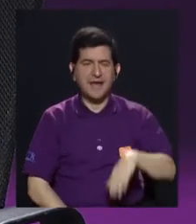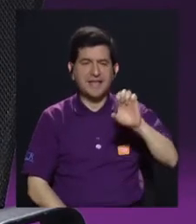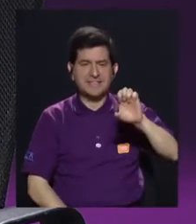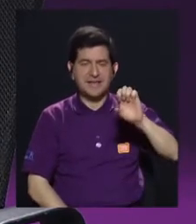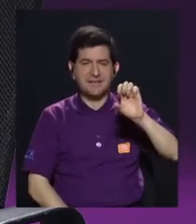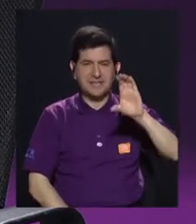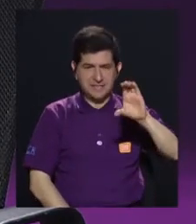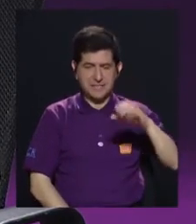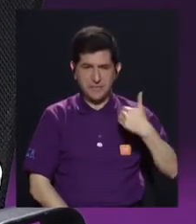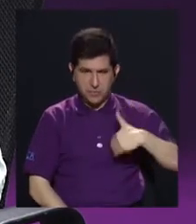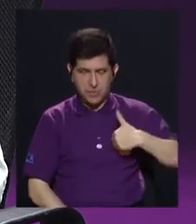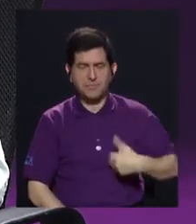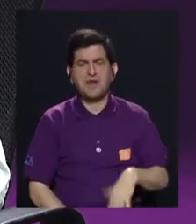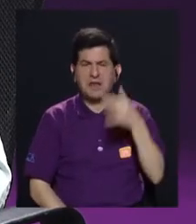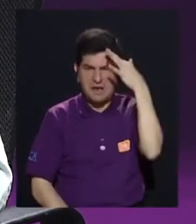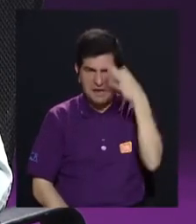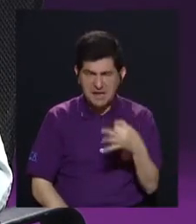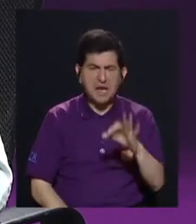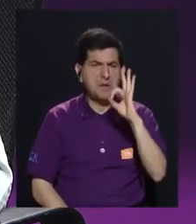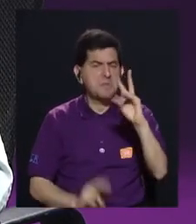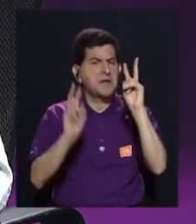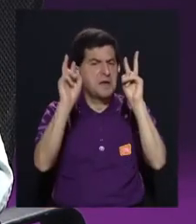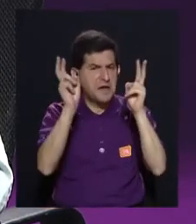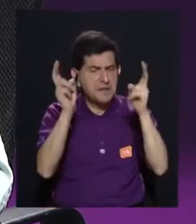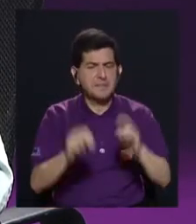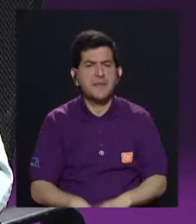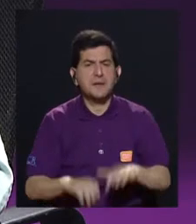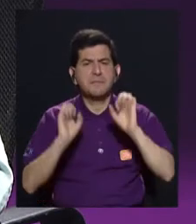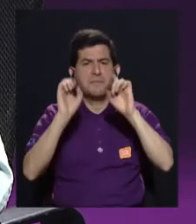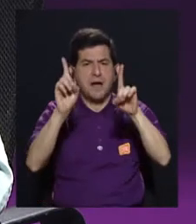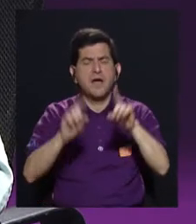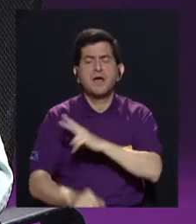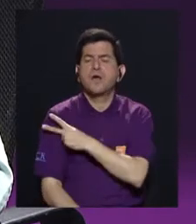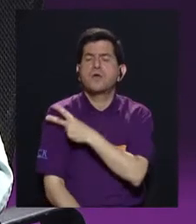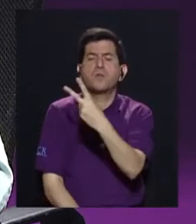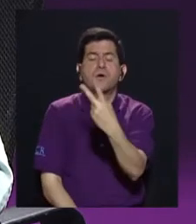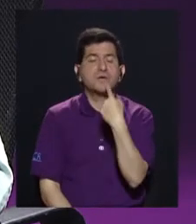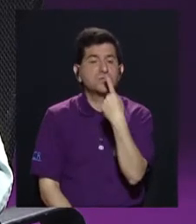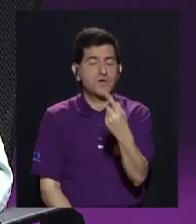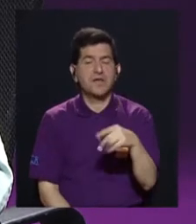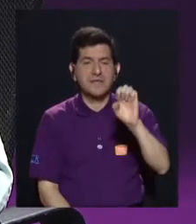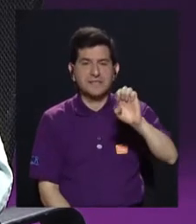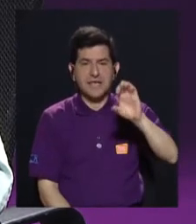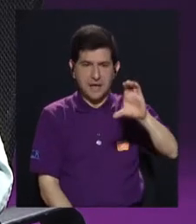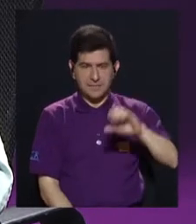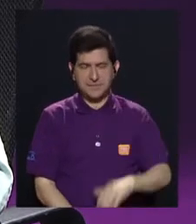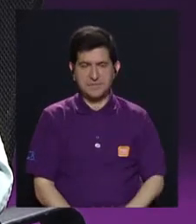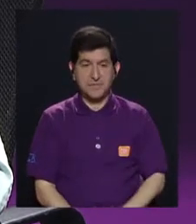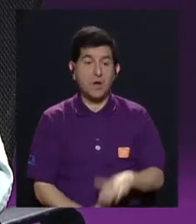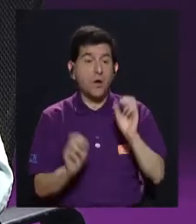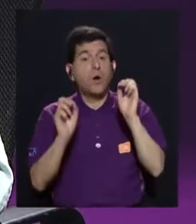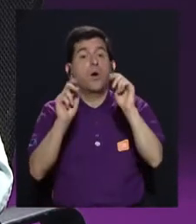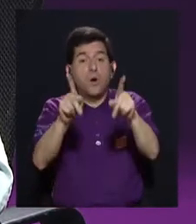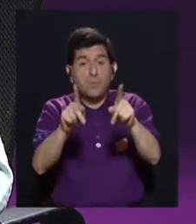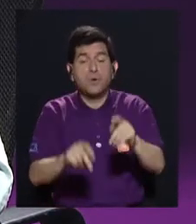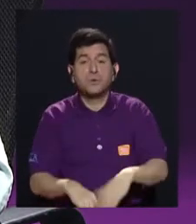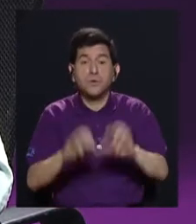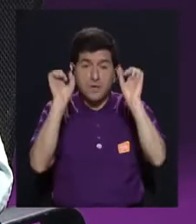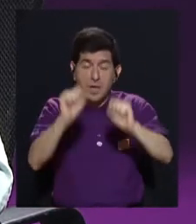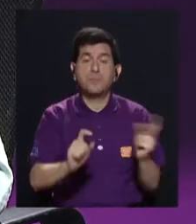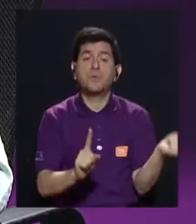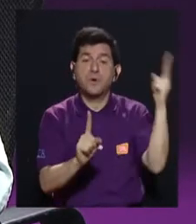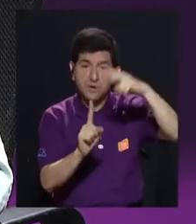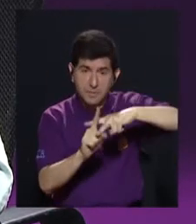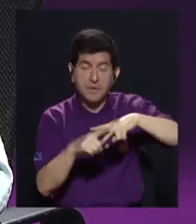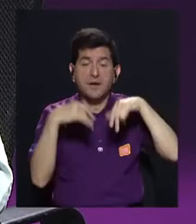céspedes nos dice que le parece muy bien el tema de educación vocacional que menciona doña epsy es una posibilidad que se puede implementar